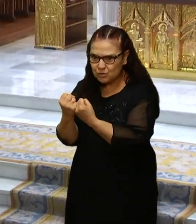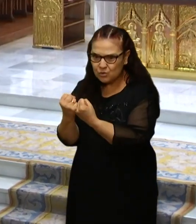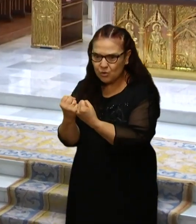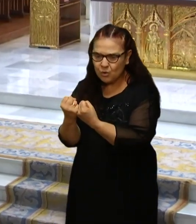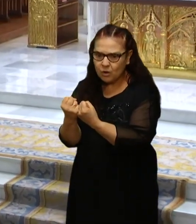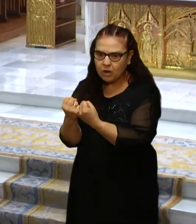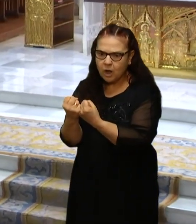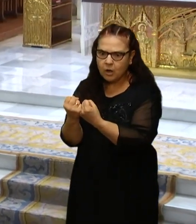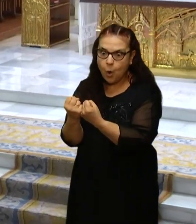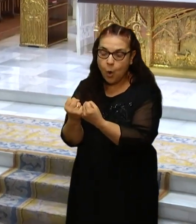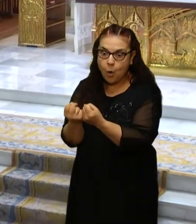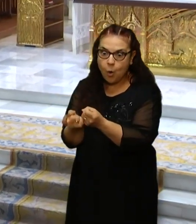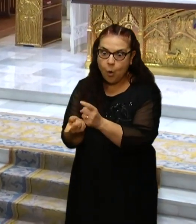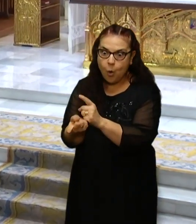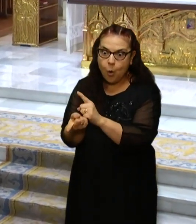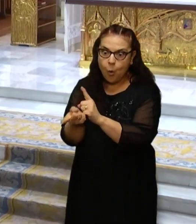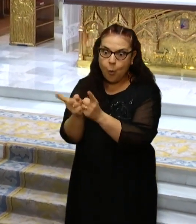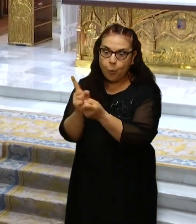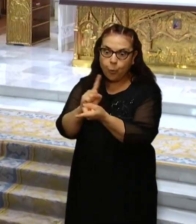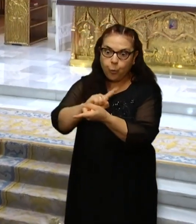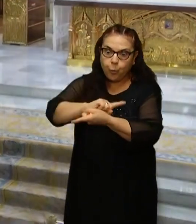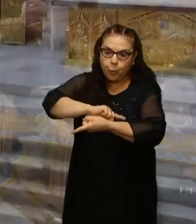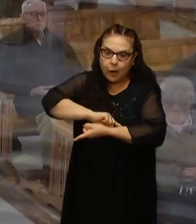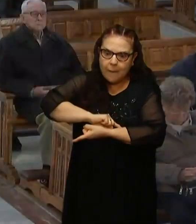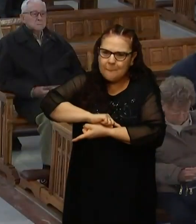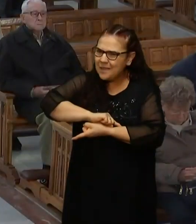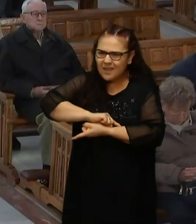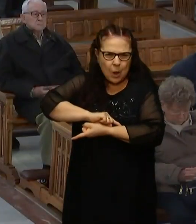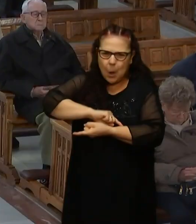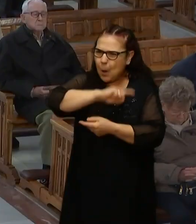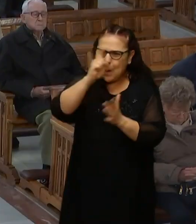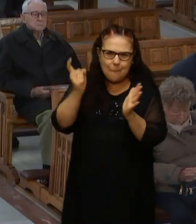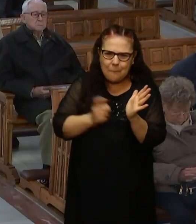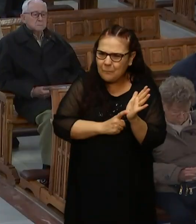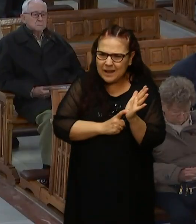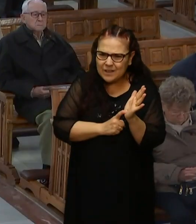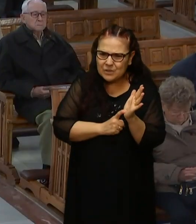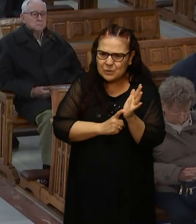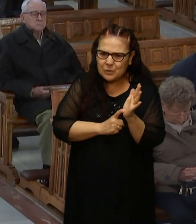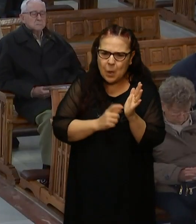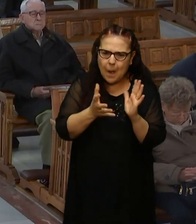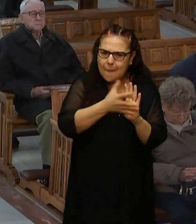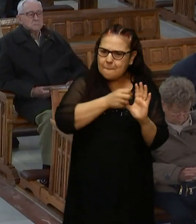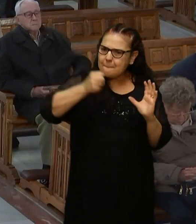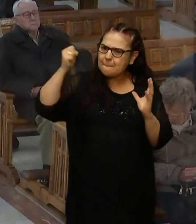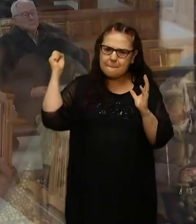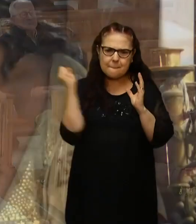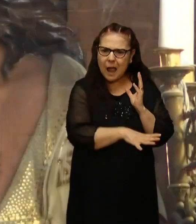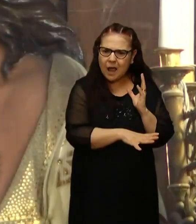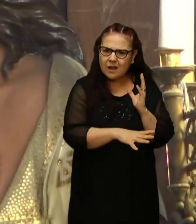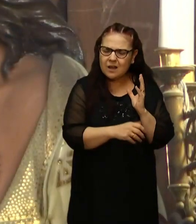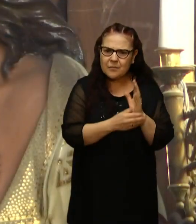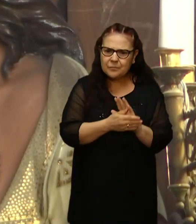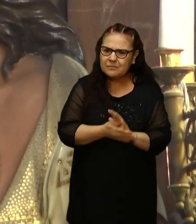se anonade, se haga nada, se despoje de su rango, no quiere